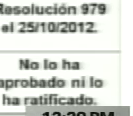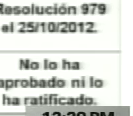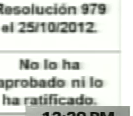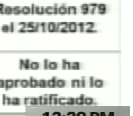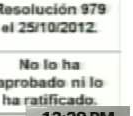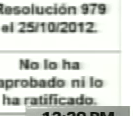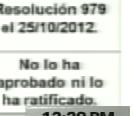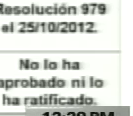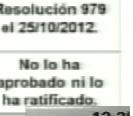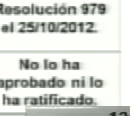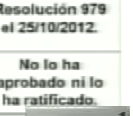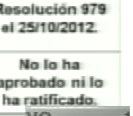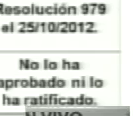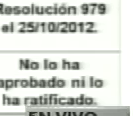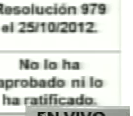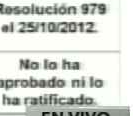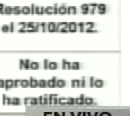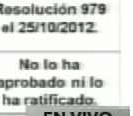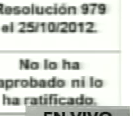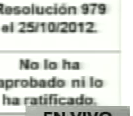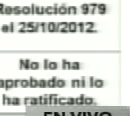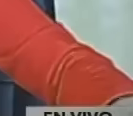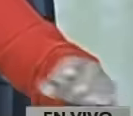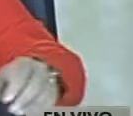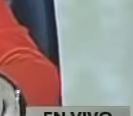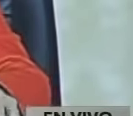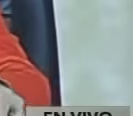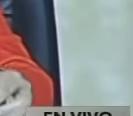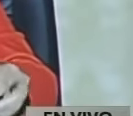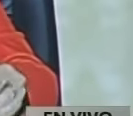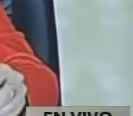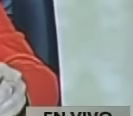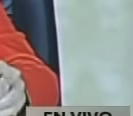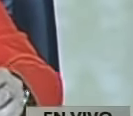de 1 año y 5 meses.